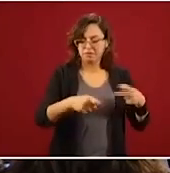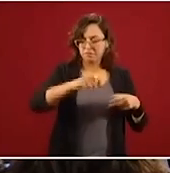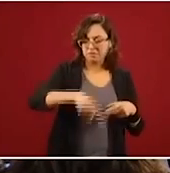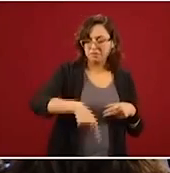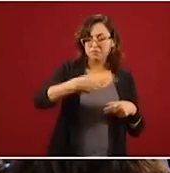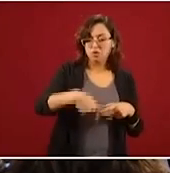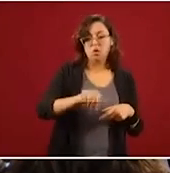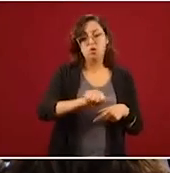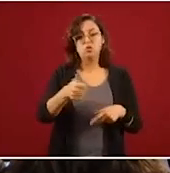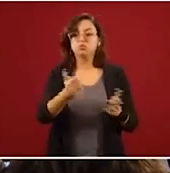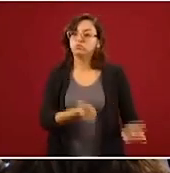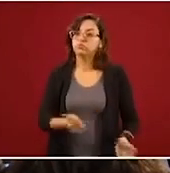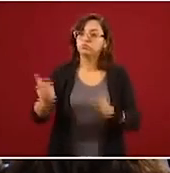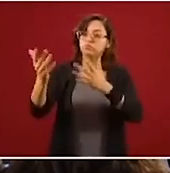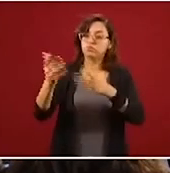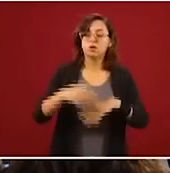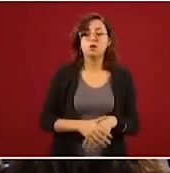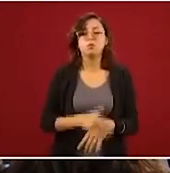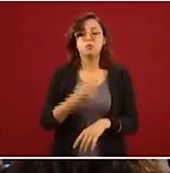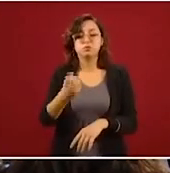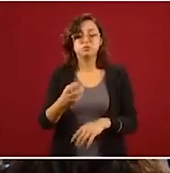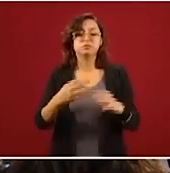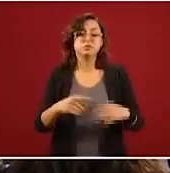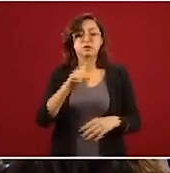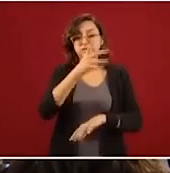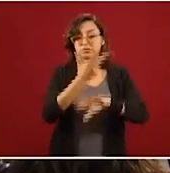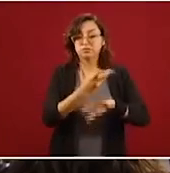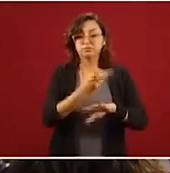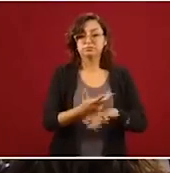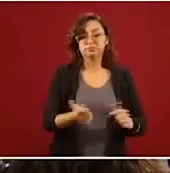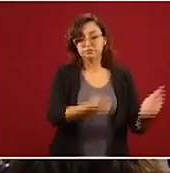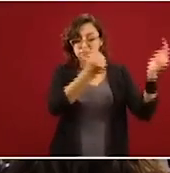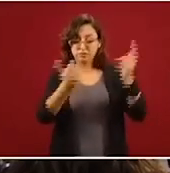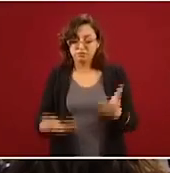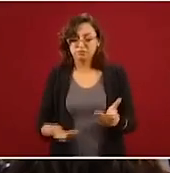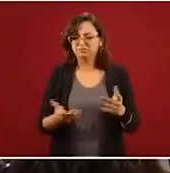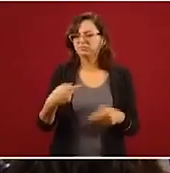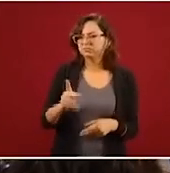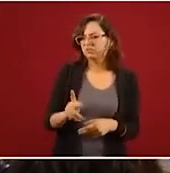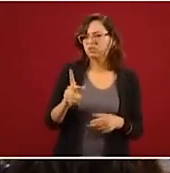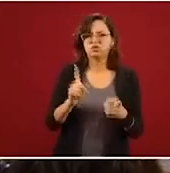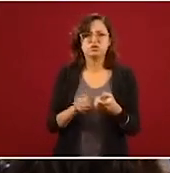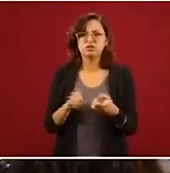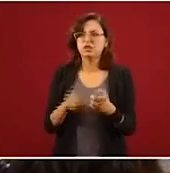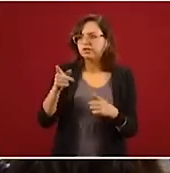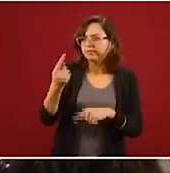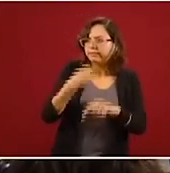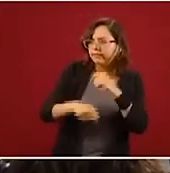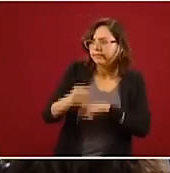muchas de las importaciones que hacemos de los Estados Unidos no las vemos en los anaqueles